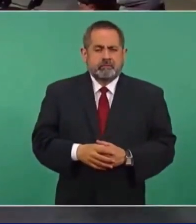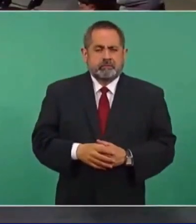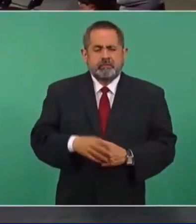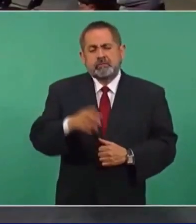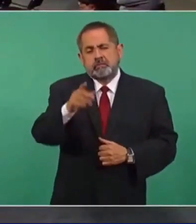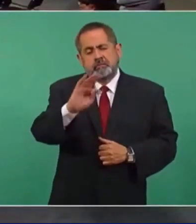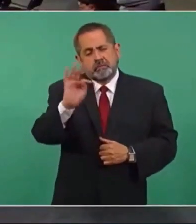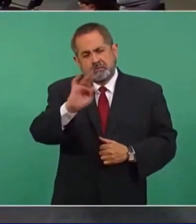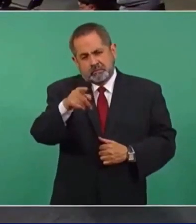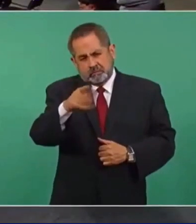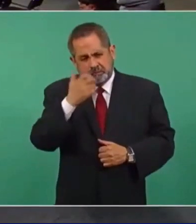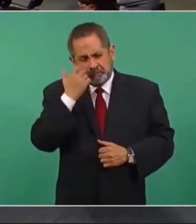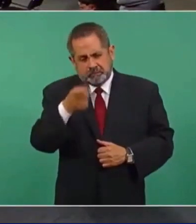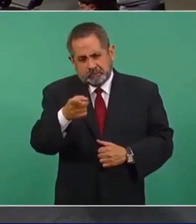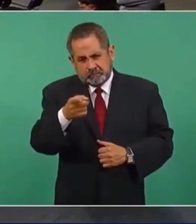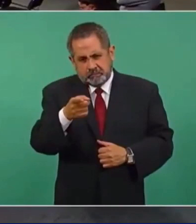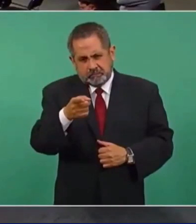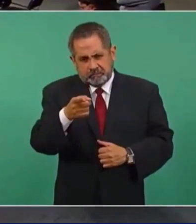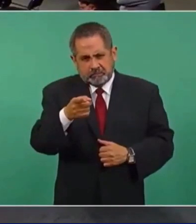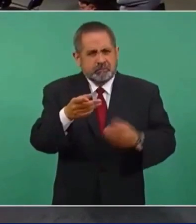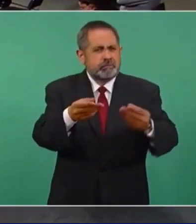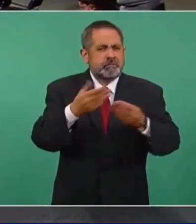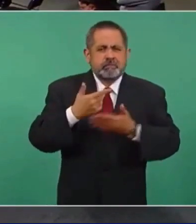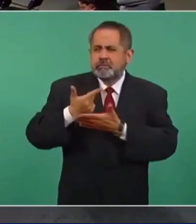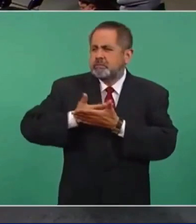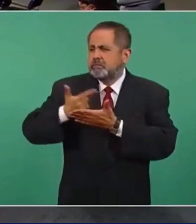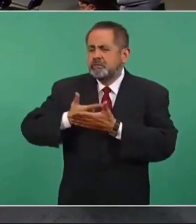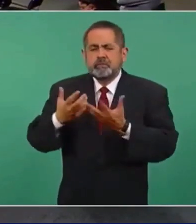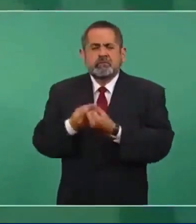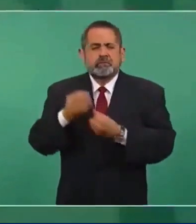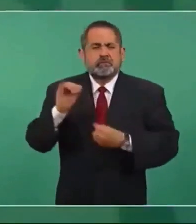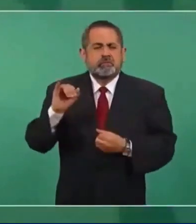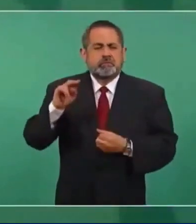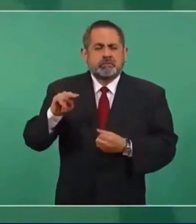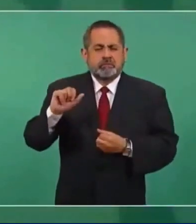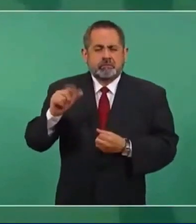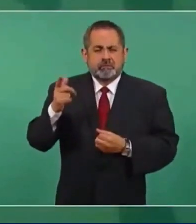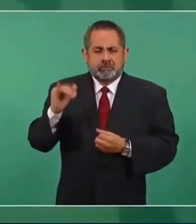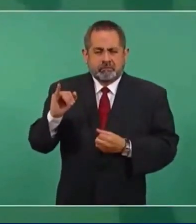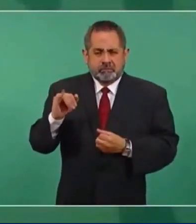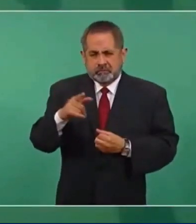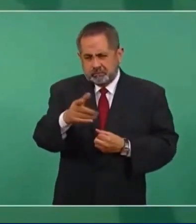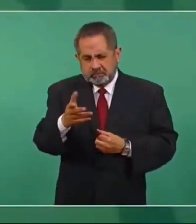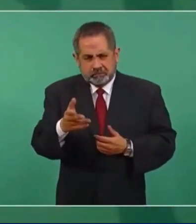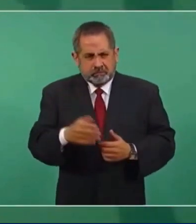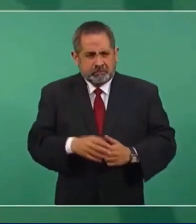Si quieren, ¿no tienes la encuesta del INEGI?